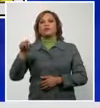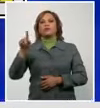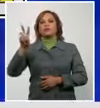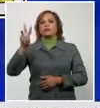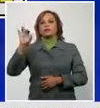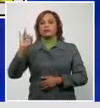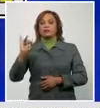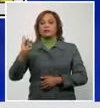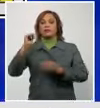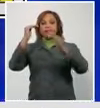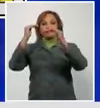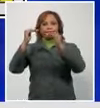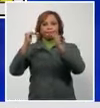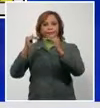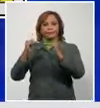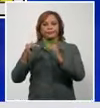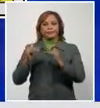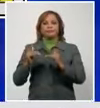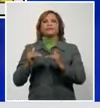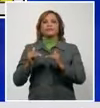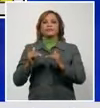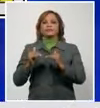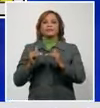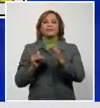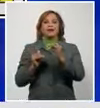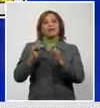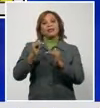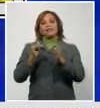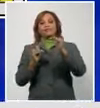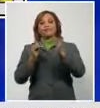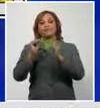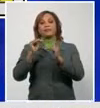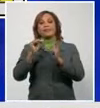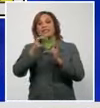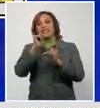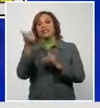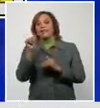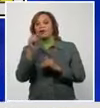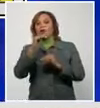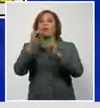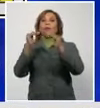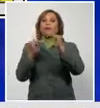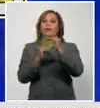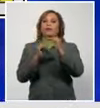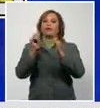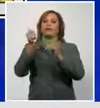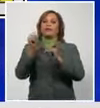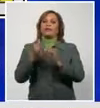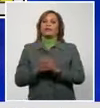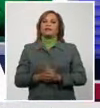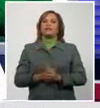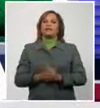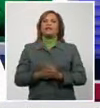para abajo todos de 10 o menos de 10. Estas son las provincias con mayor